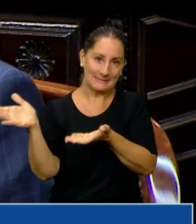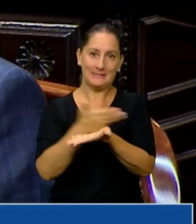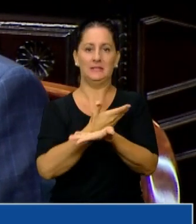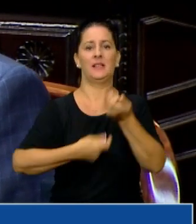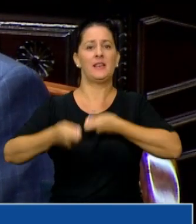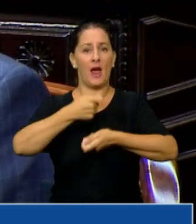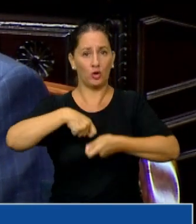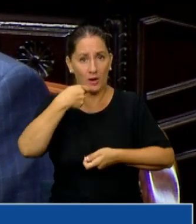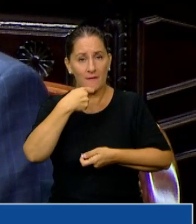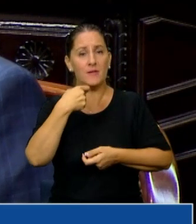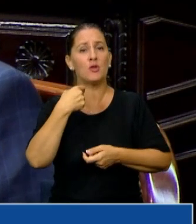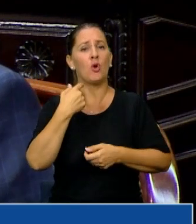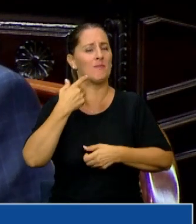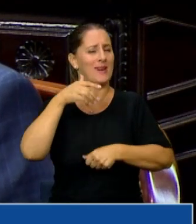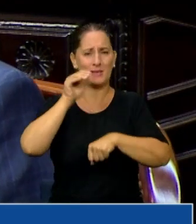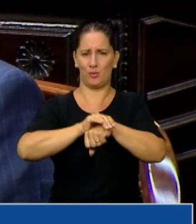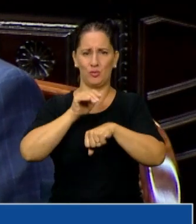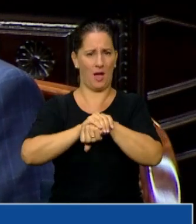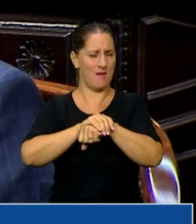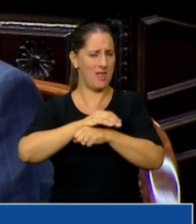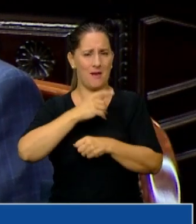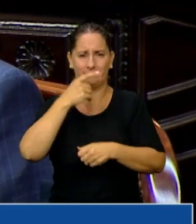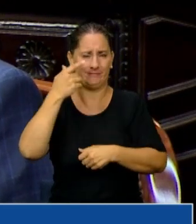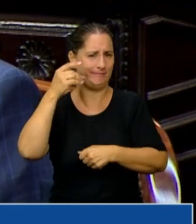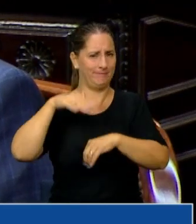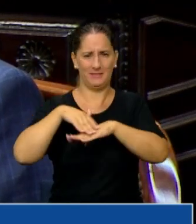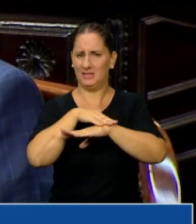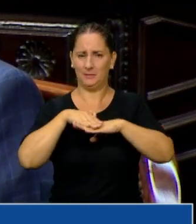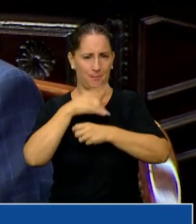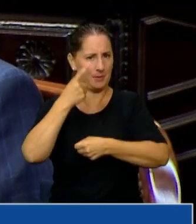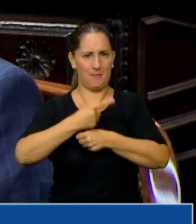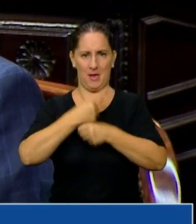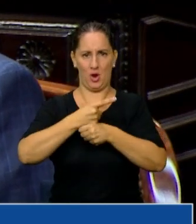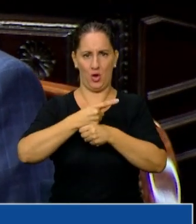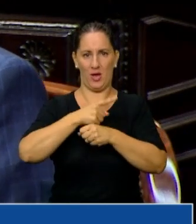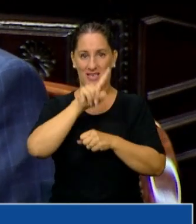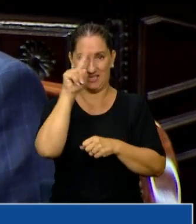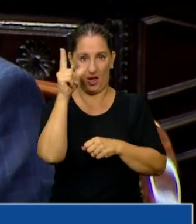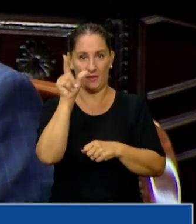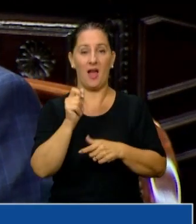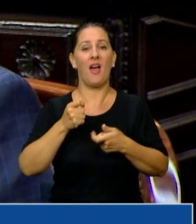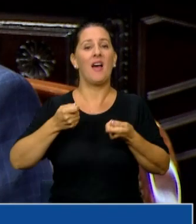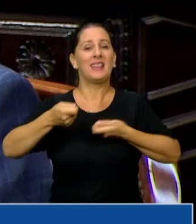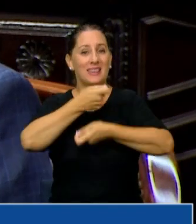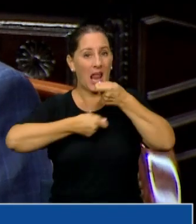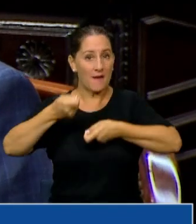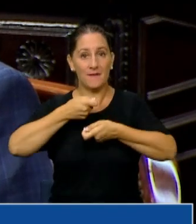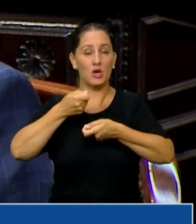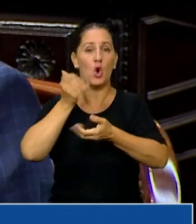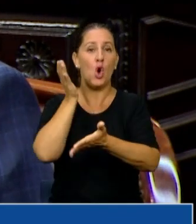una responsabilidad primaria del Estado federal. Los delitos de tráfico